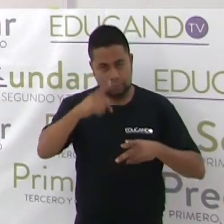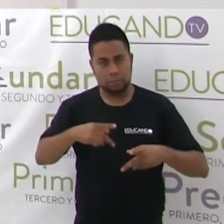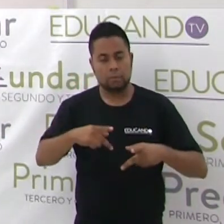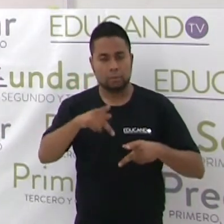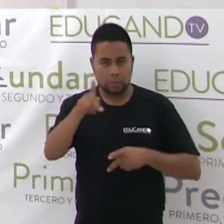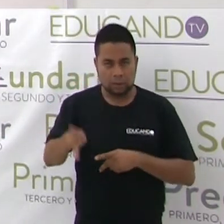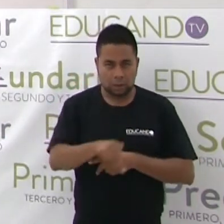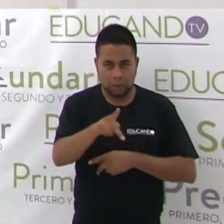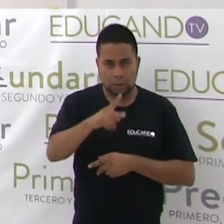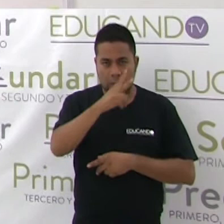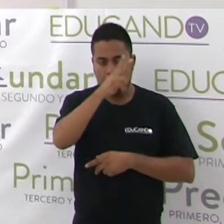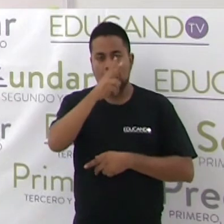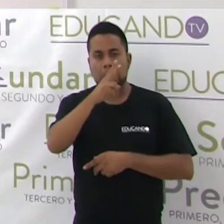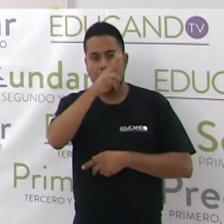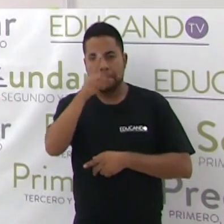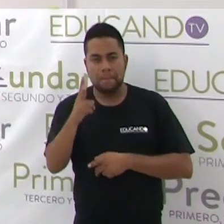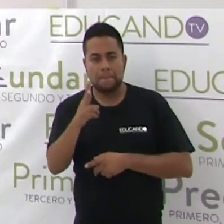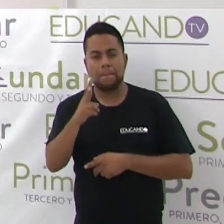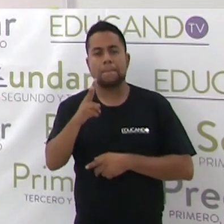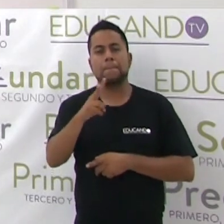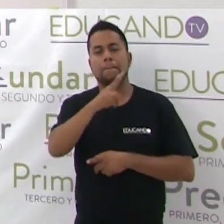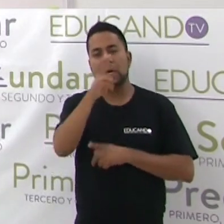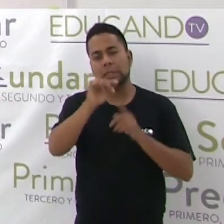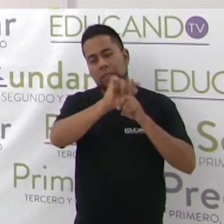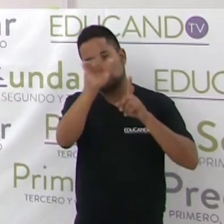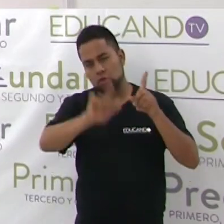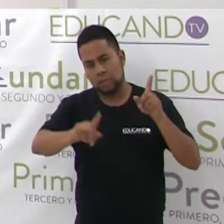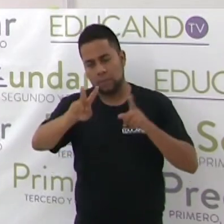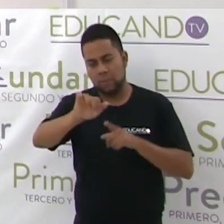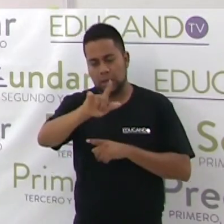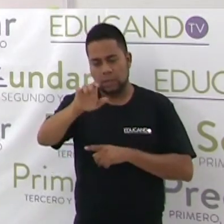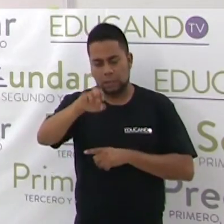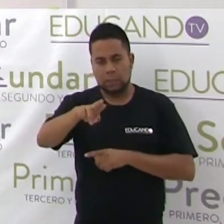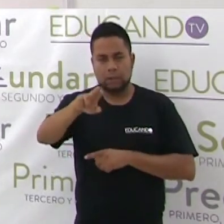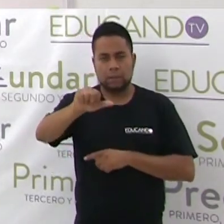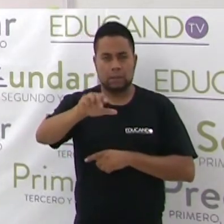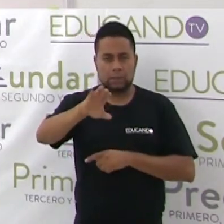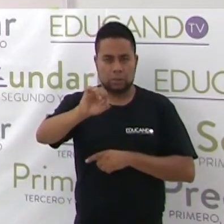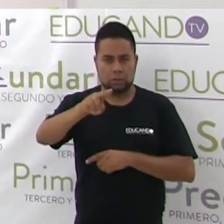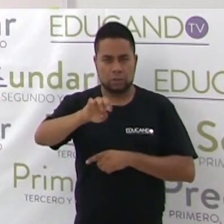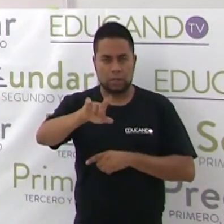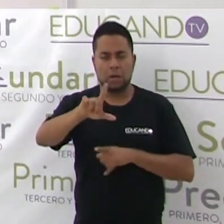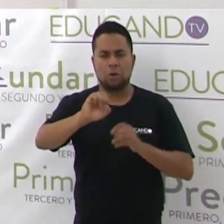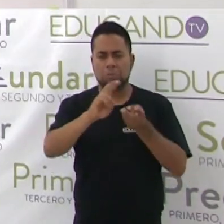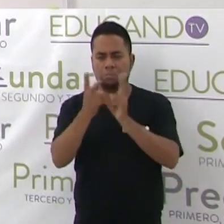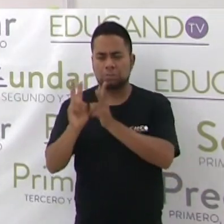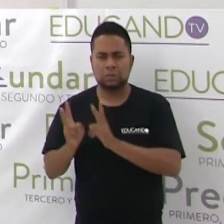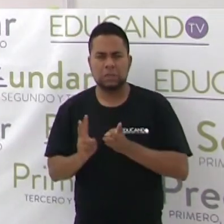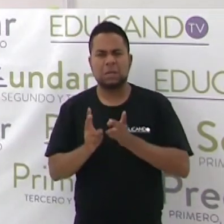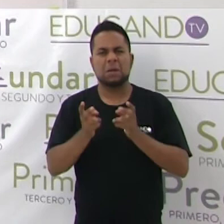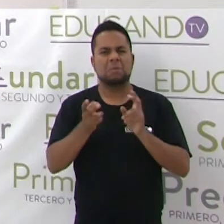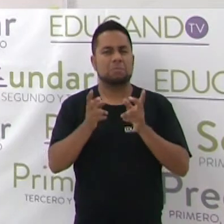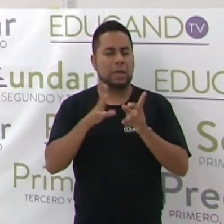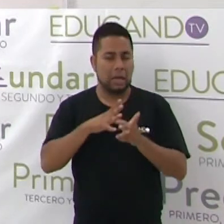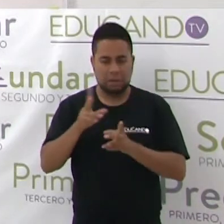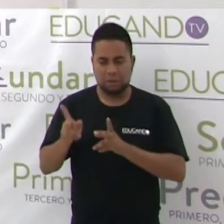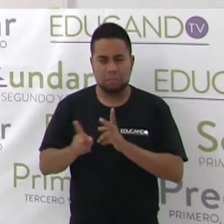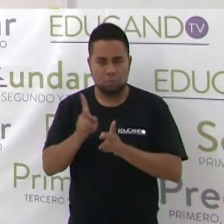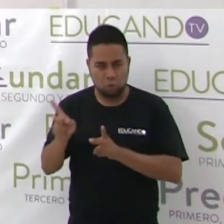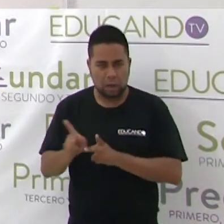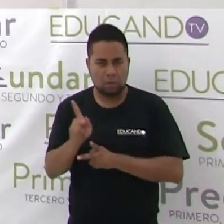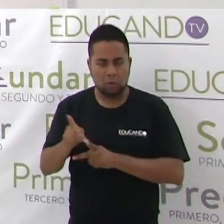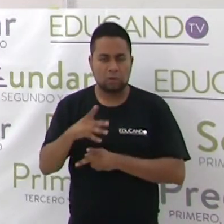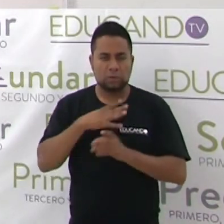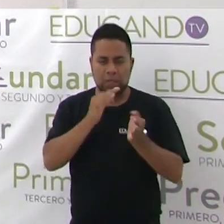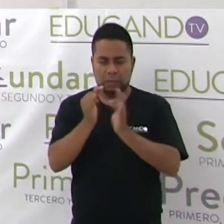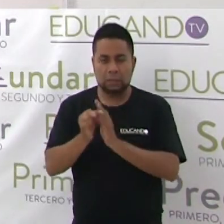comunidades de Valle Nacional cercanas a esta zona, en donde nosotros vamos a poder ver qué importante